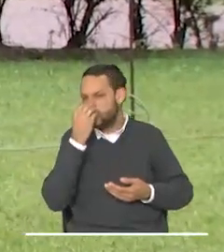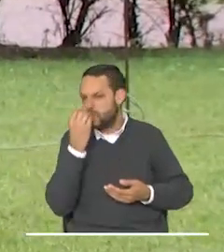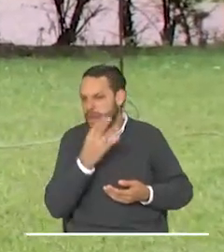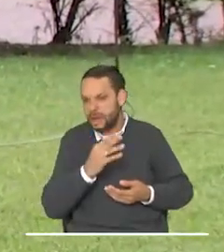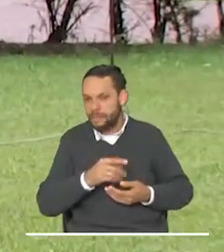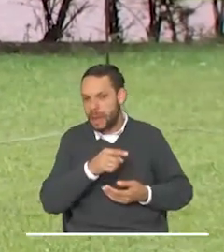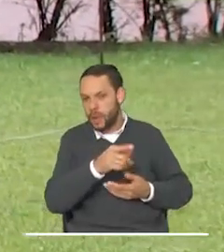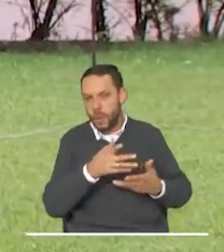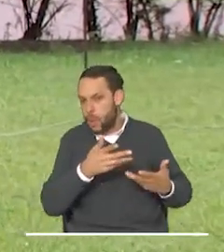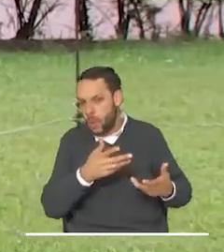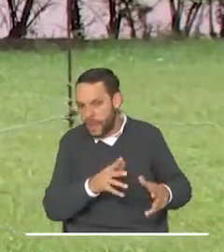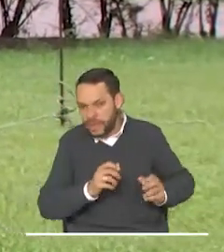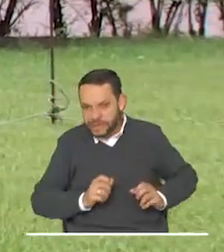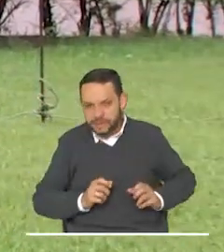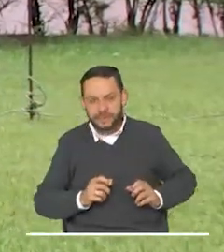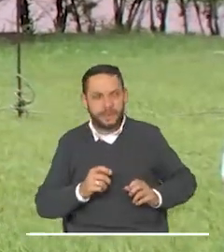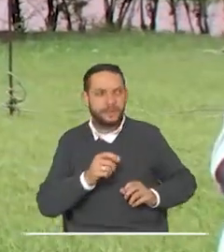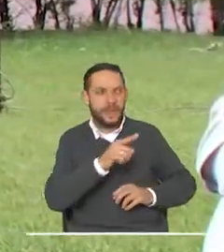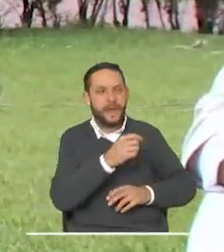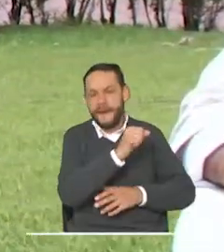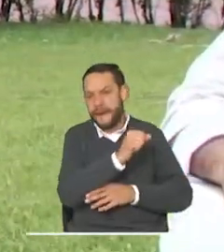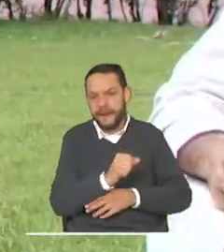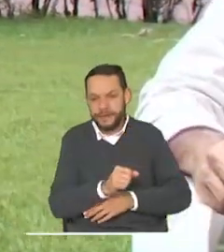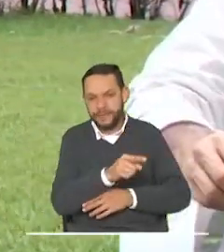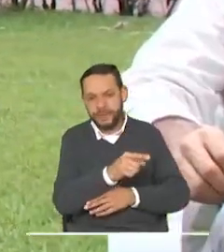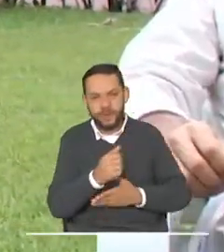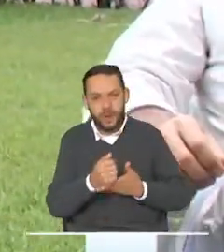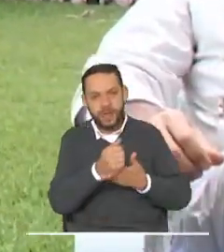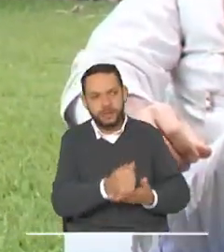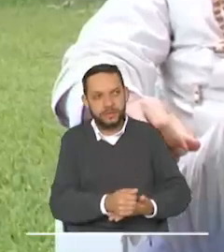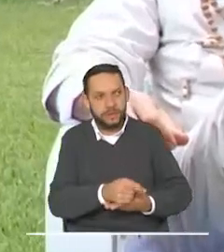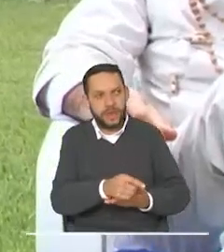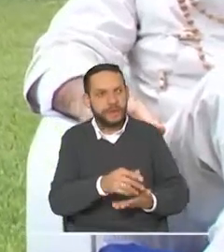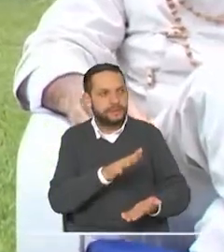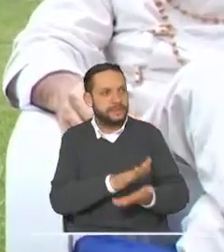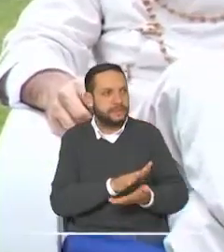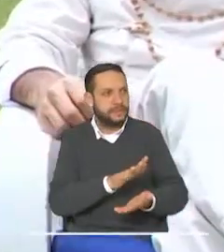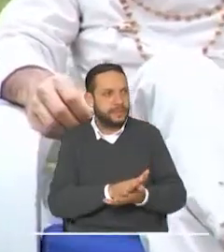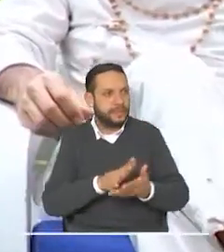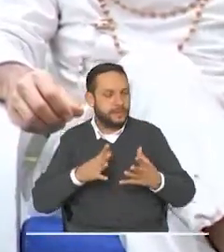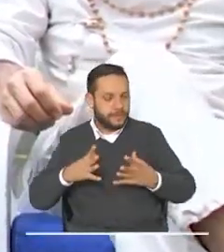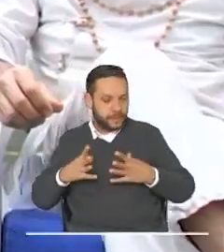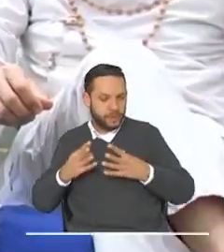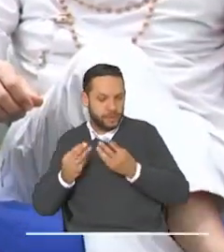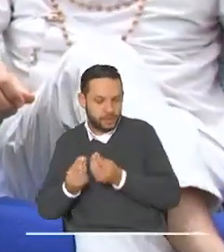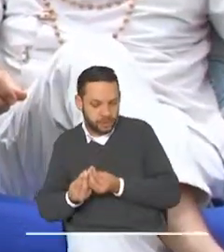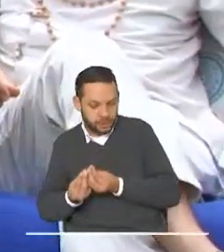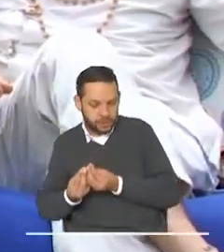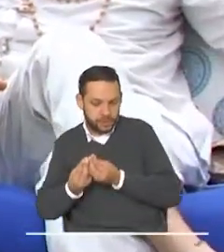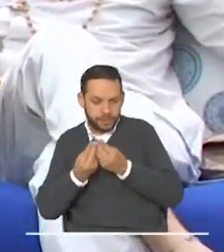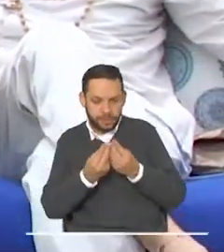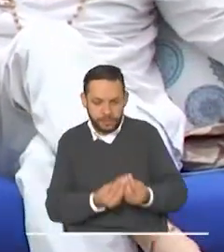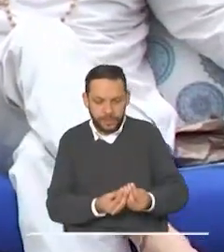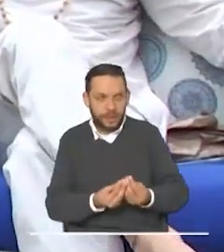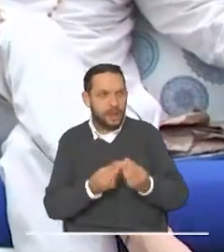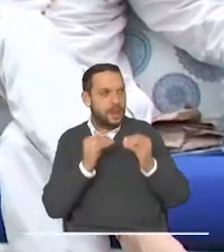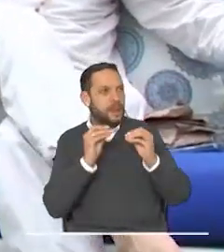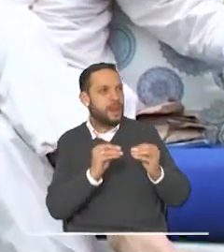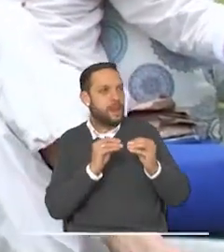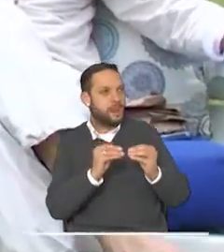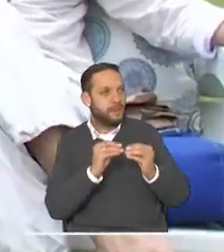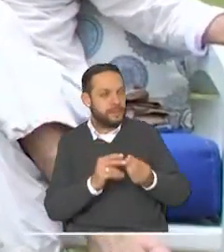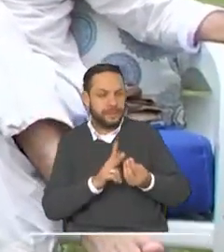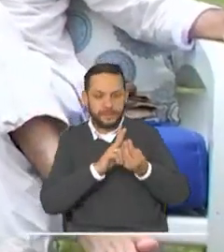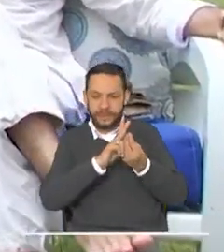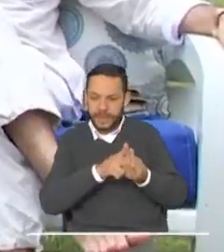Si yo realmente tengo una depresión pues me voy a querer mucho pero somos nosotros los que tenemos que buscar herramientas para llevar estos